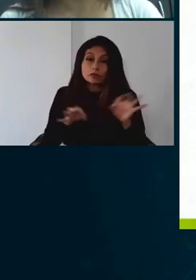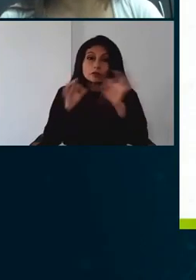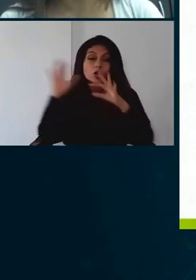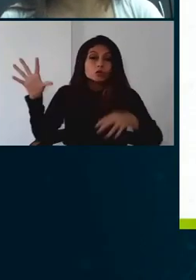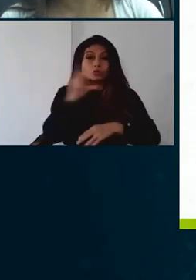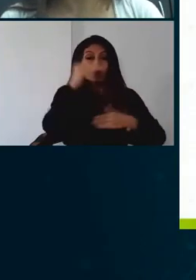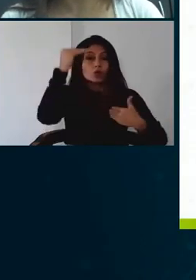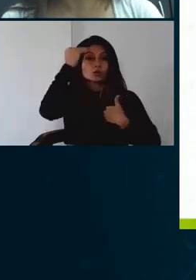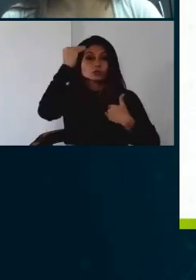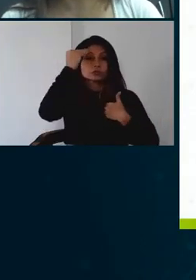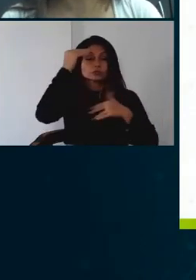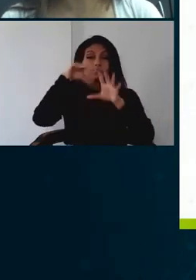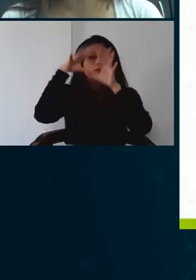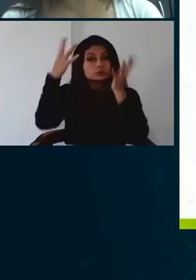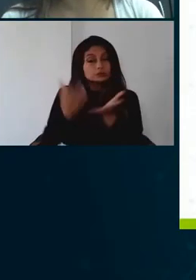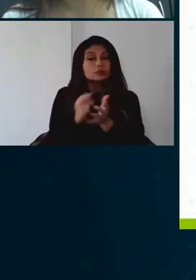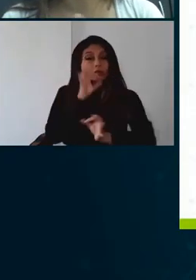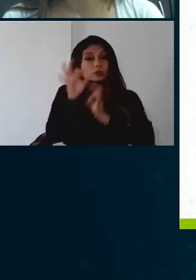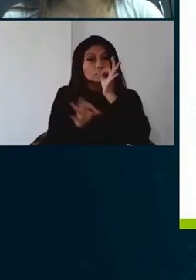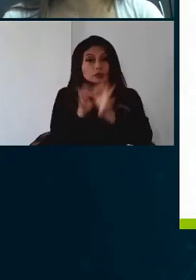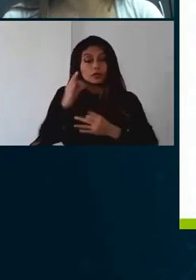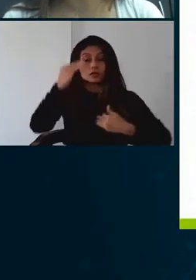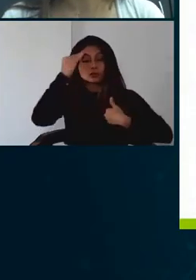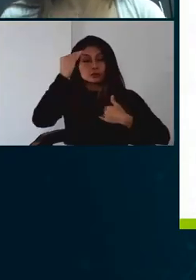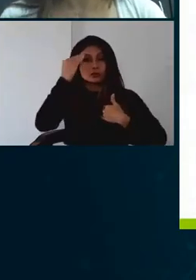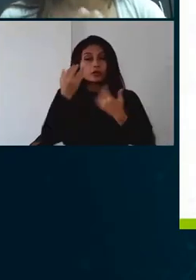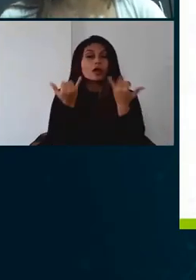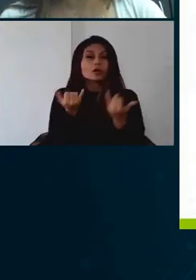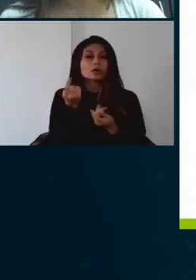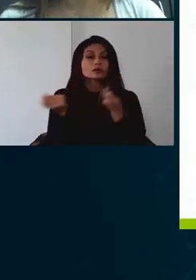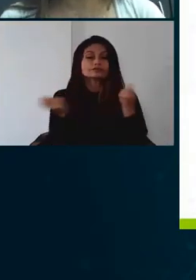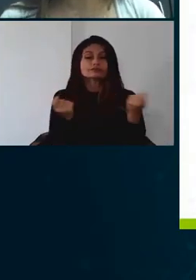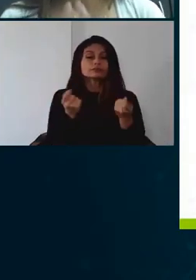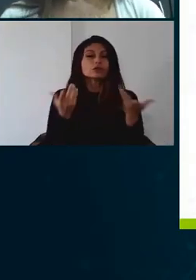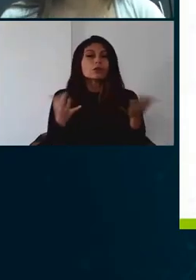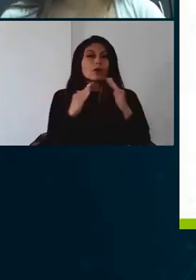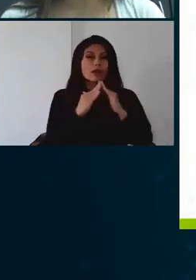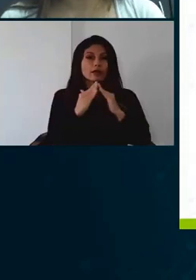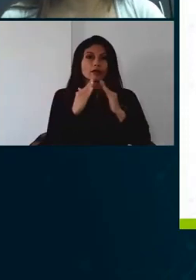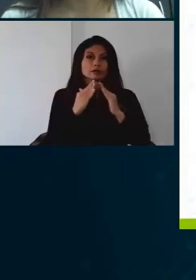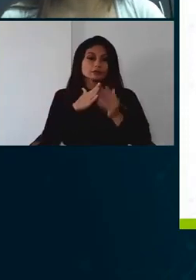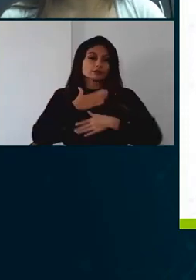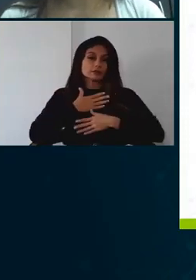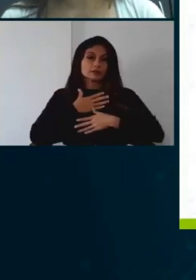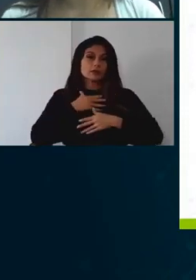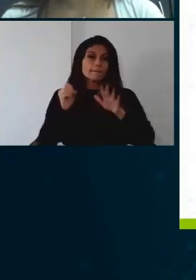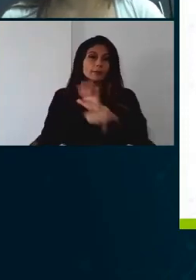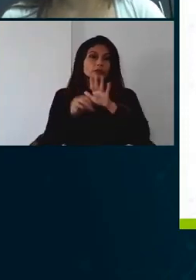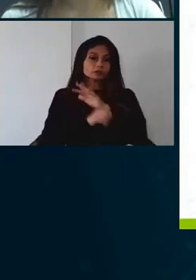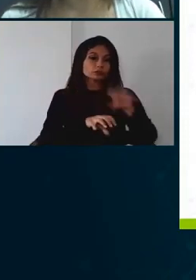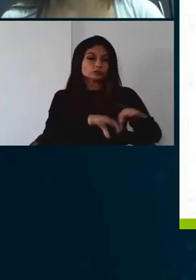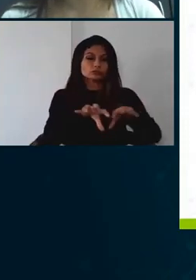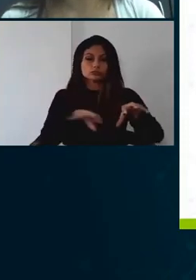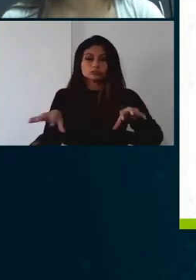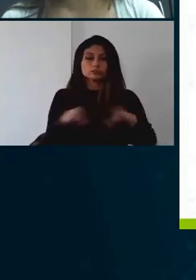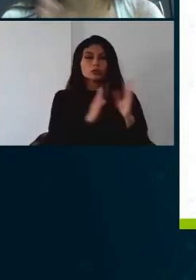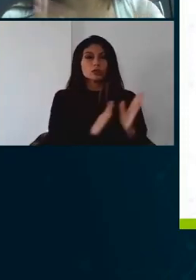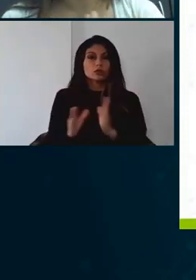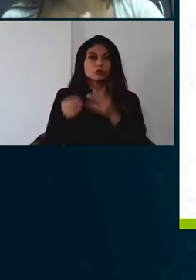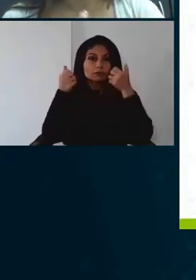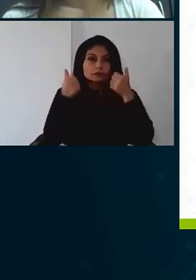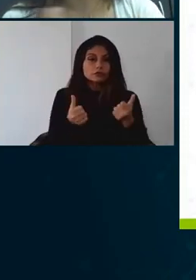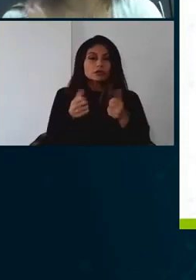tomar medidas, ¿cierto? ¿Y por qué no empezar a tomar medidas desde nuestras casas, desde nuestros hogares? Entonces, inicialmente